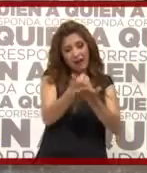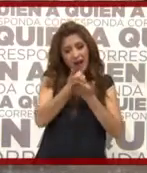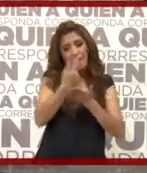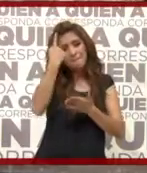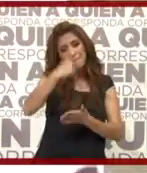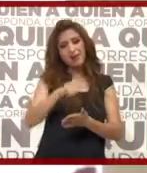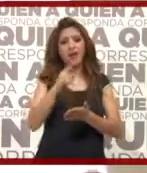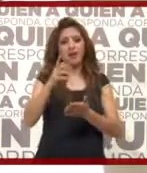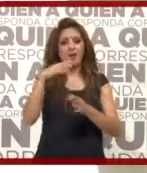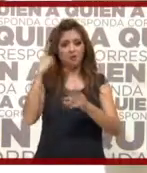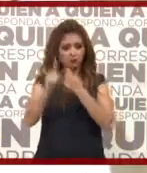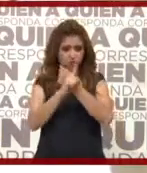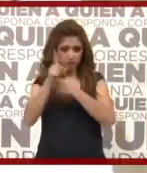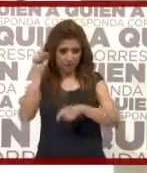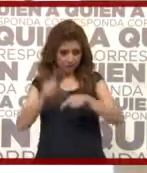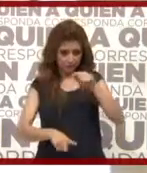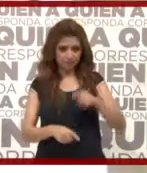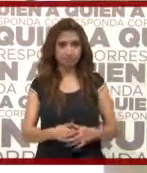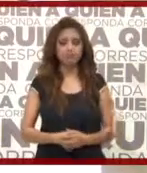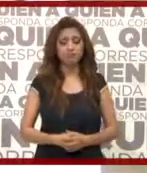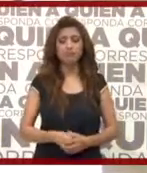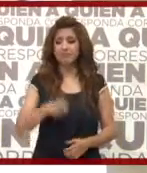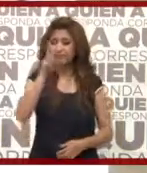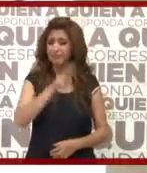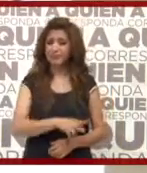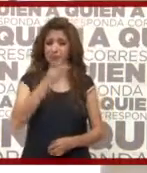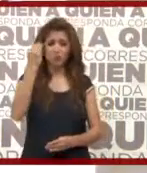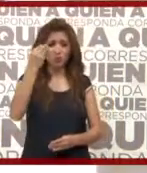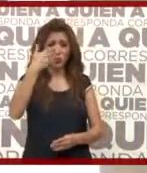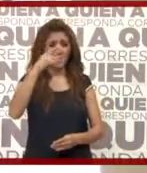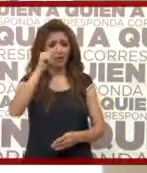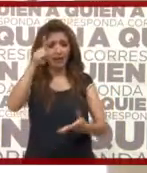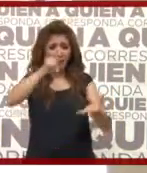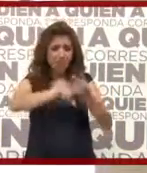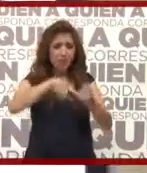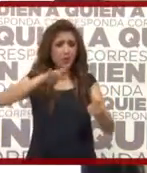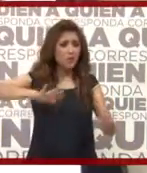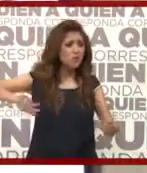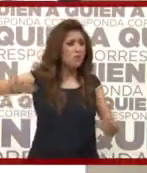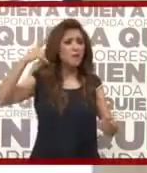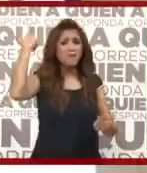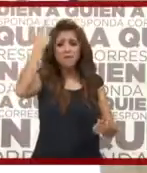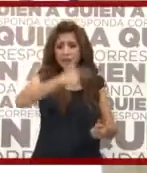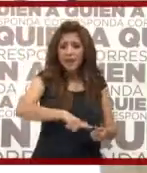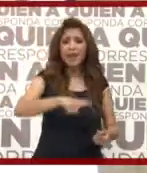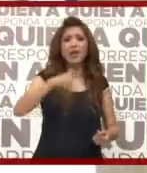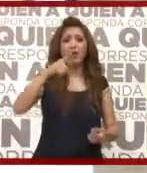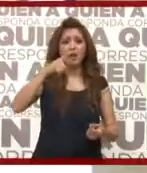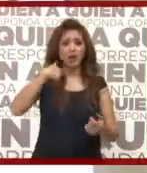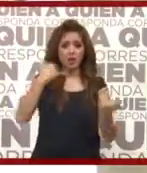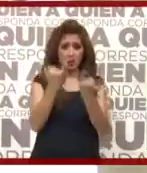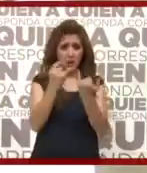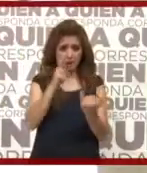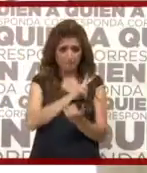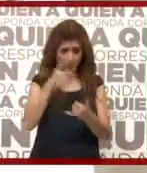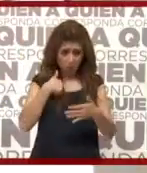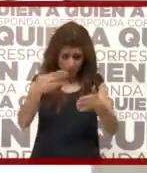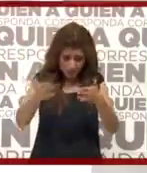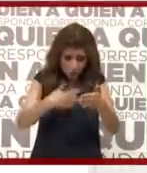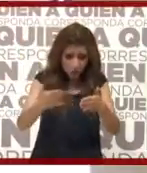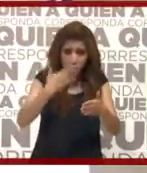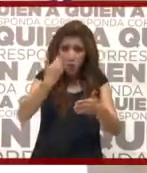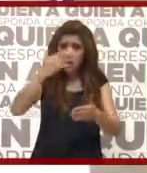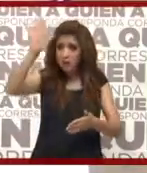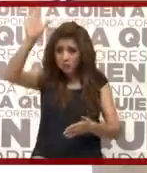este problema. Tiene mucha, mucha humedad y en lo que es en la parte de adentro también todo. La parte de adentro de mi cocina, como no tiene